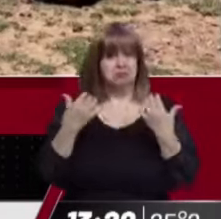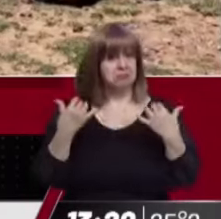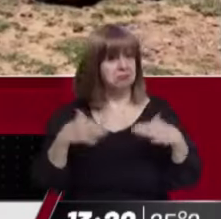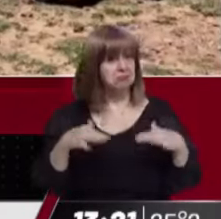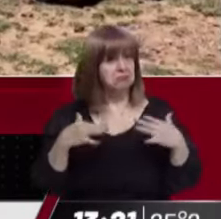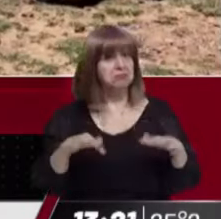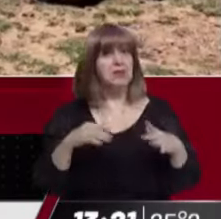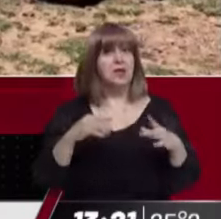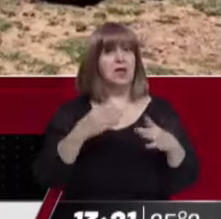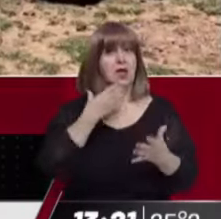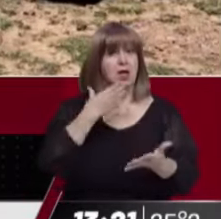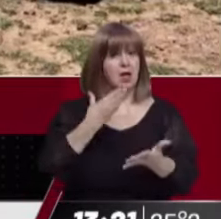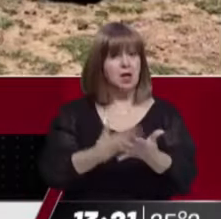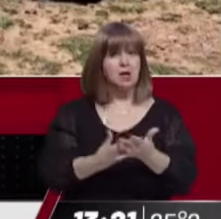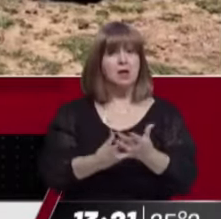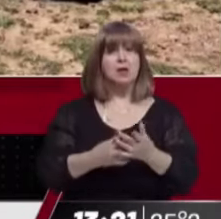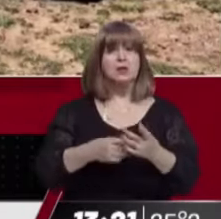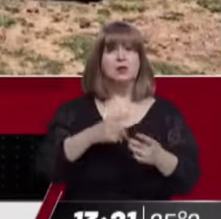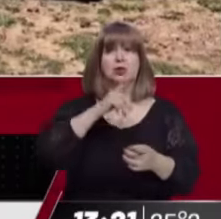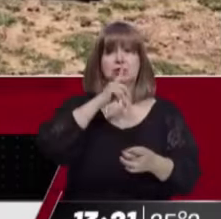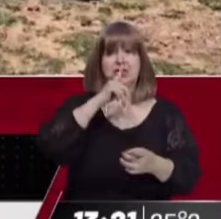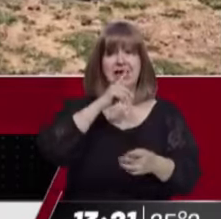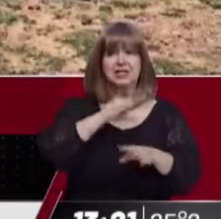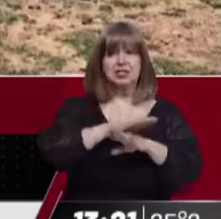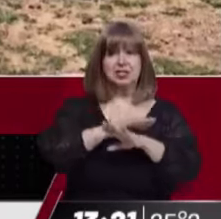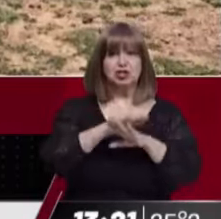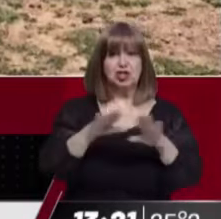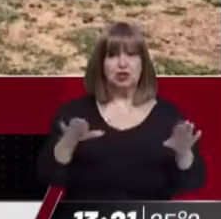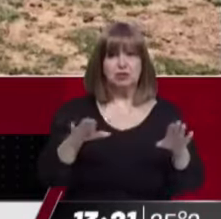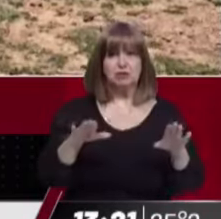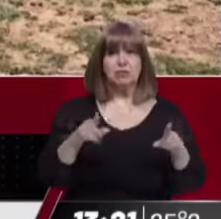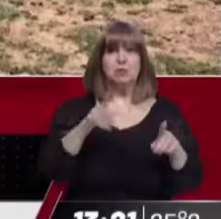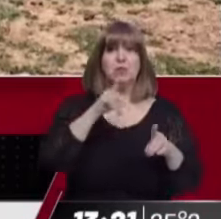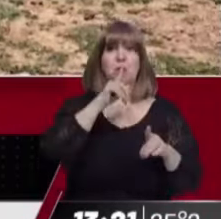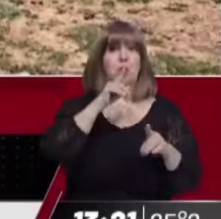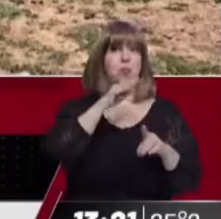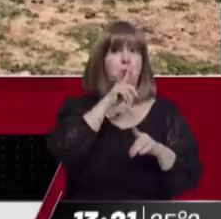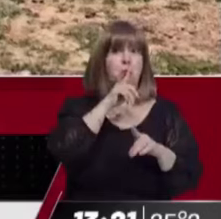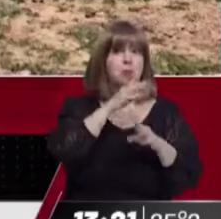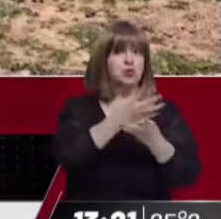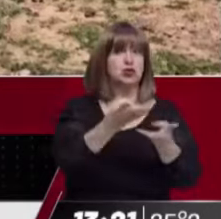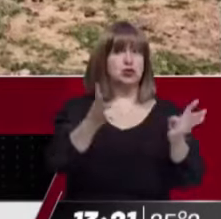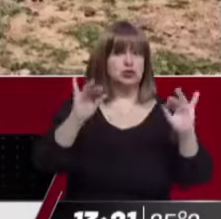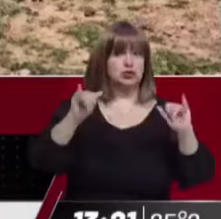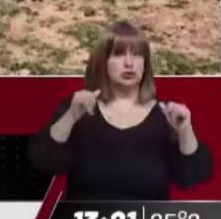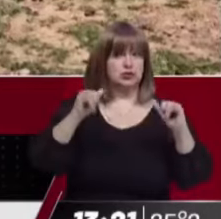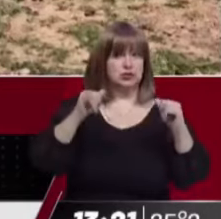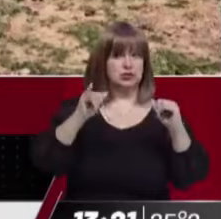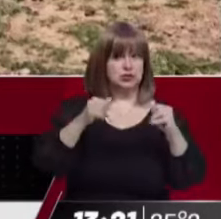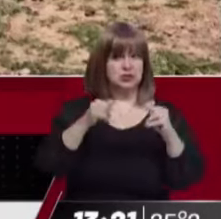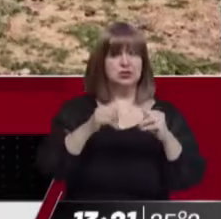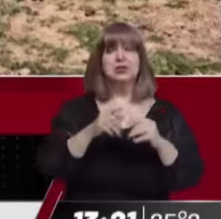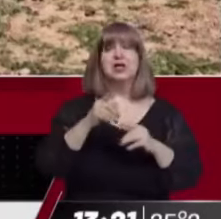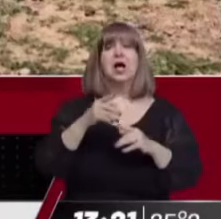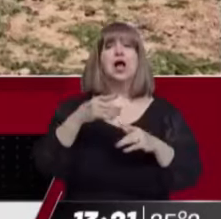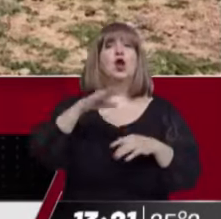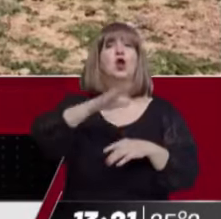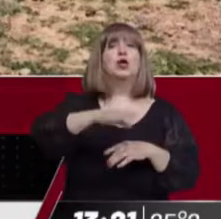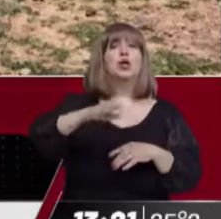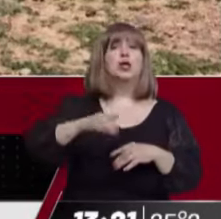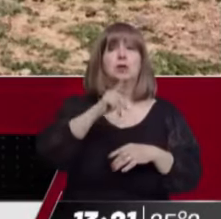que tiene la gente cuando le pedimos silencio, es silencio. Vos viste que no volaba una mosca. Solamente voló Neuquetec y ahí sí después ya